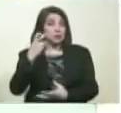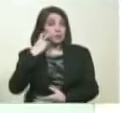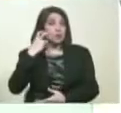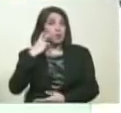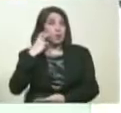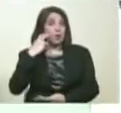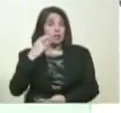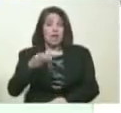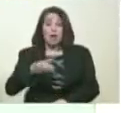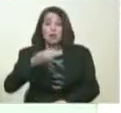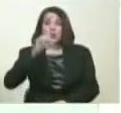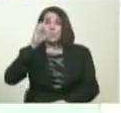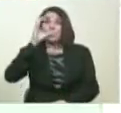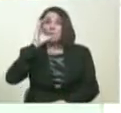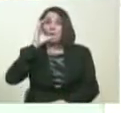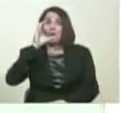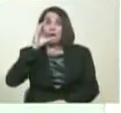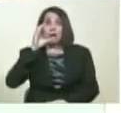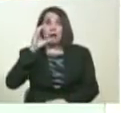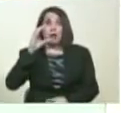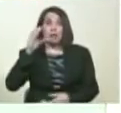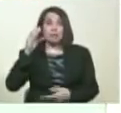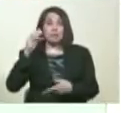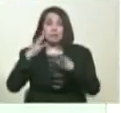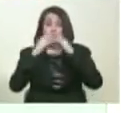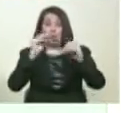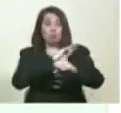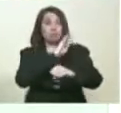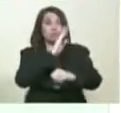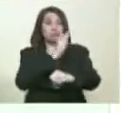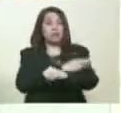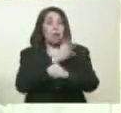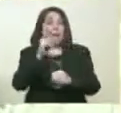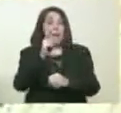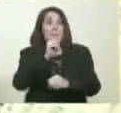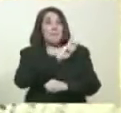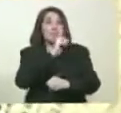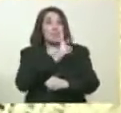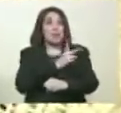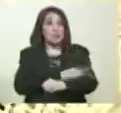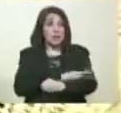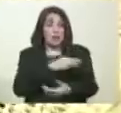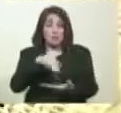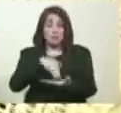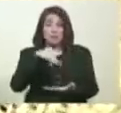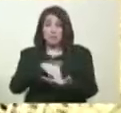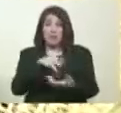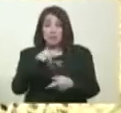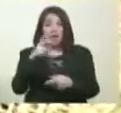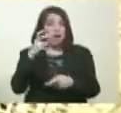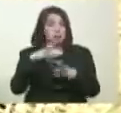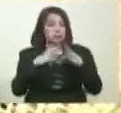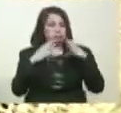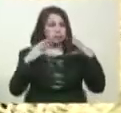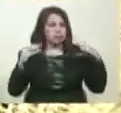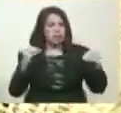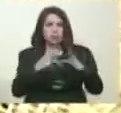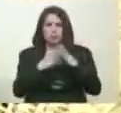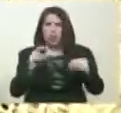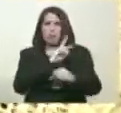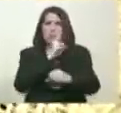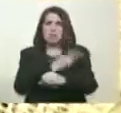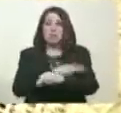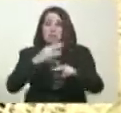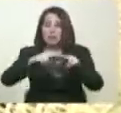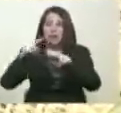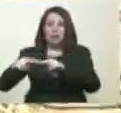vaso de chocolate, con los nutrientes que nos da el cacao mirandino, con todas sus vitaminas y minerales,